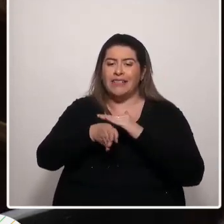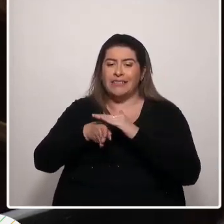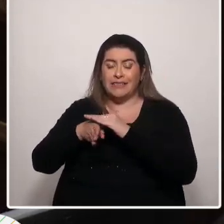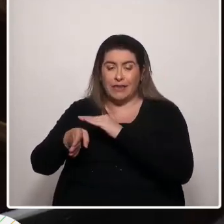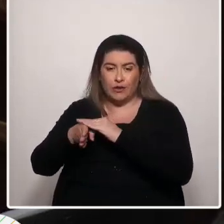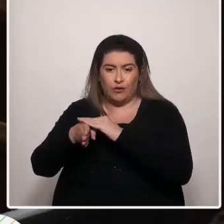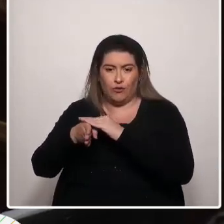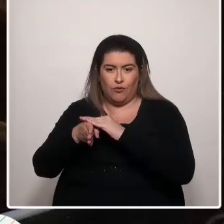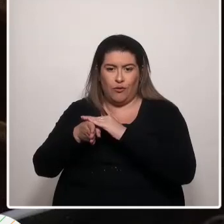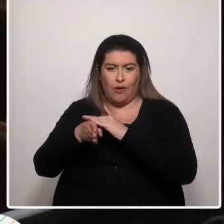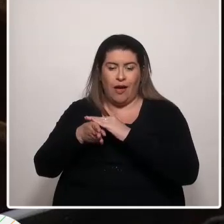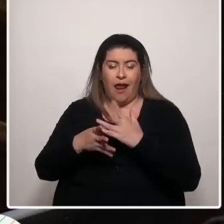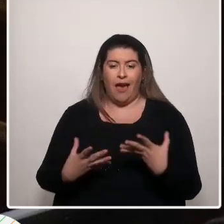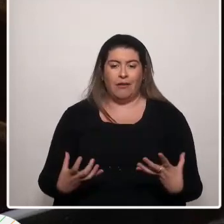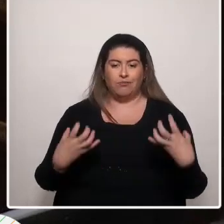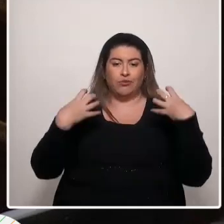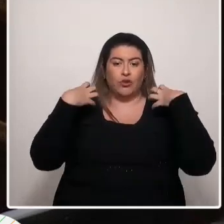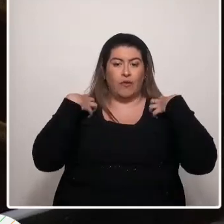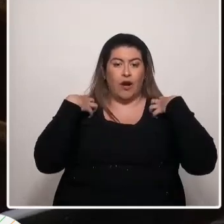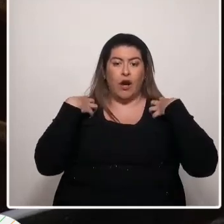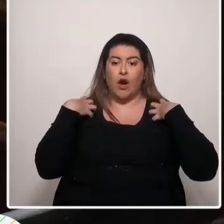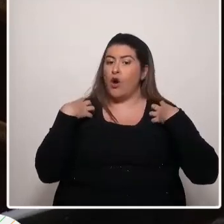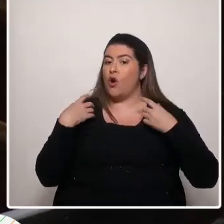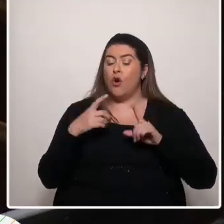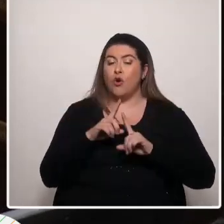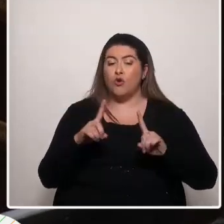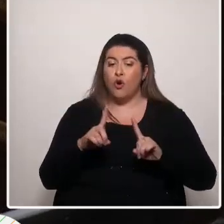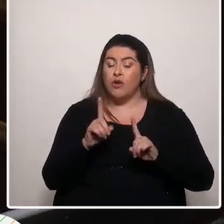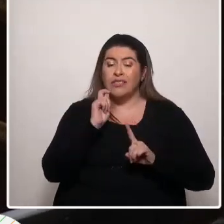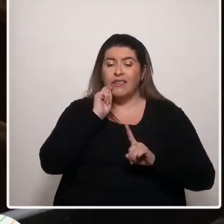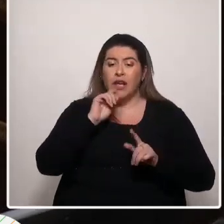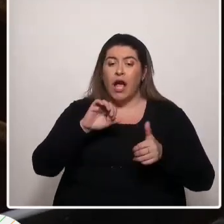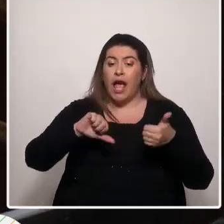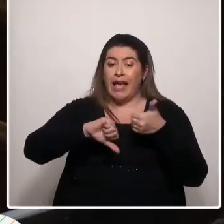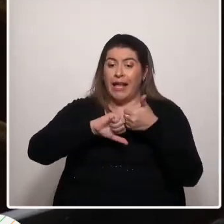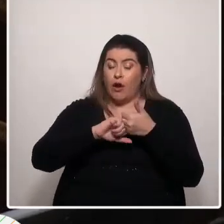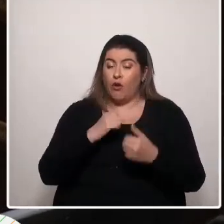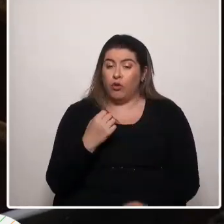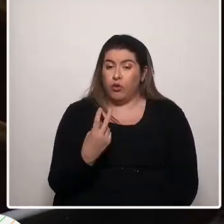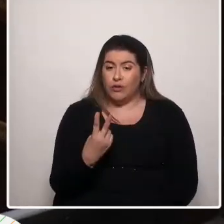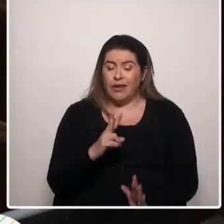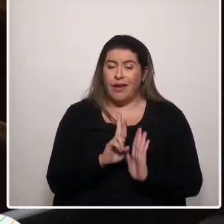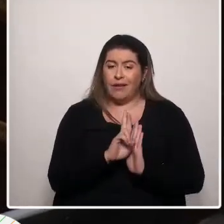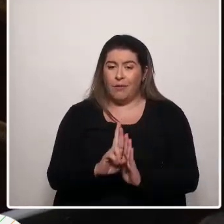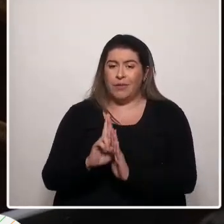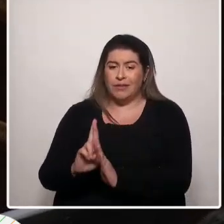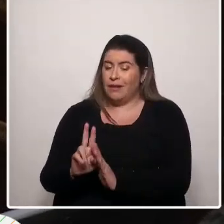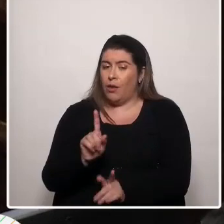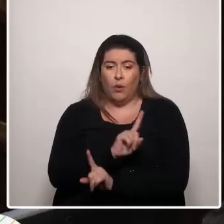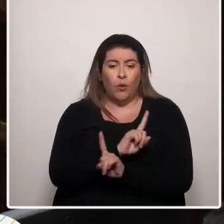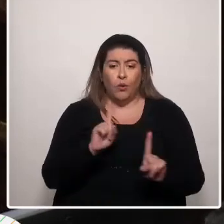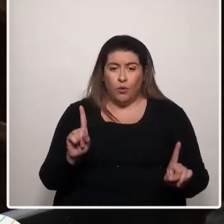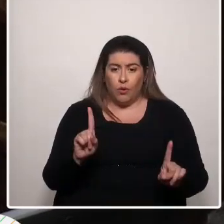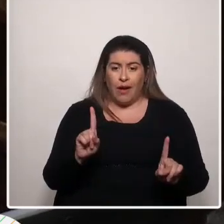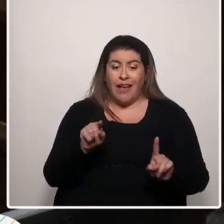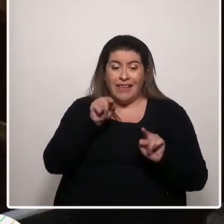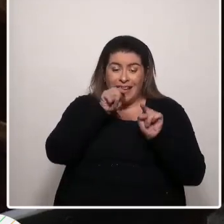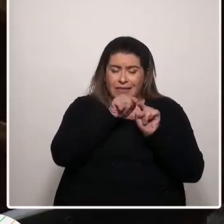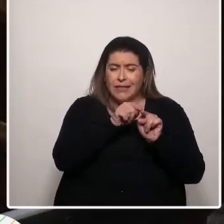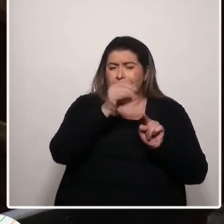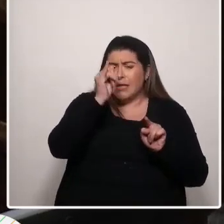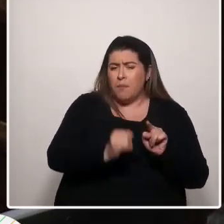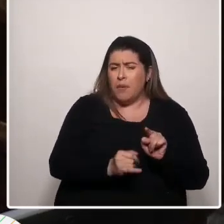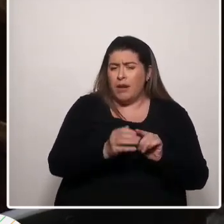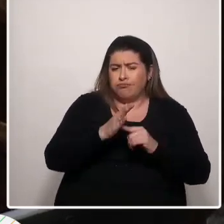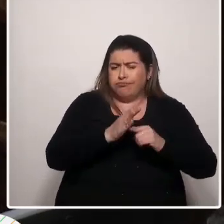poder. No garantiza que ambos géneros estén representados, sino que aquel históricamente excluido, como somos